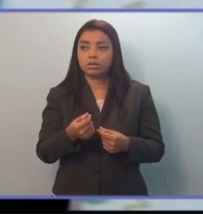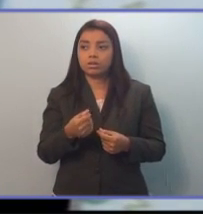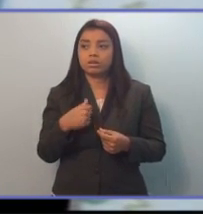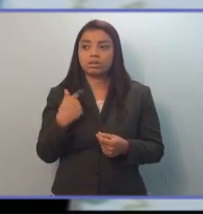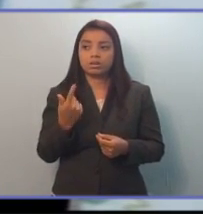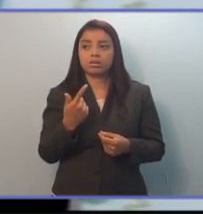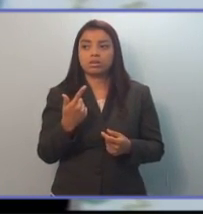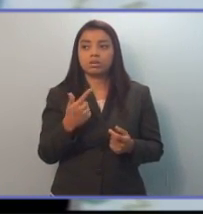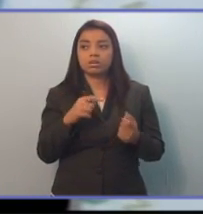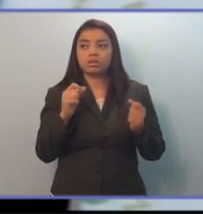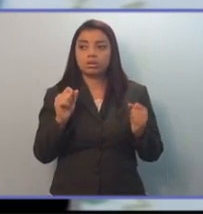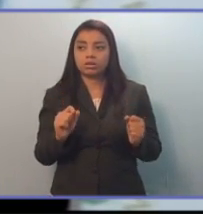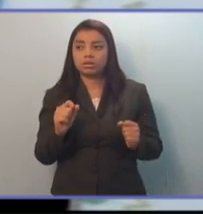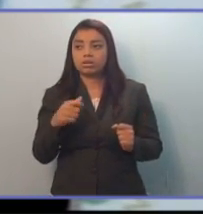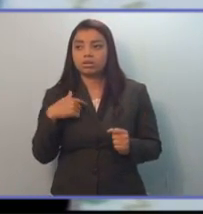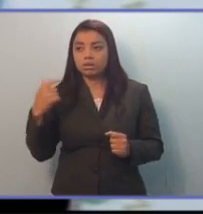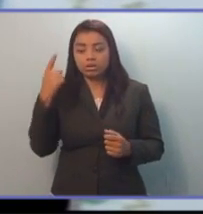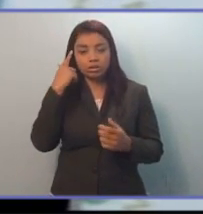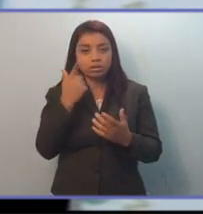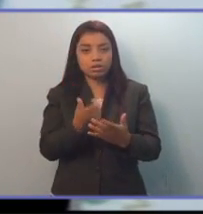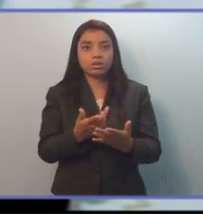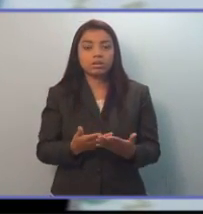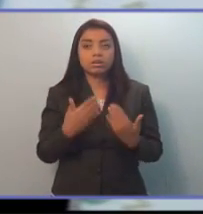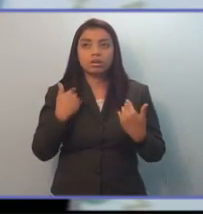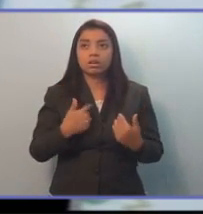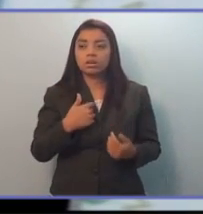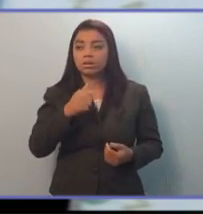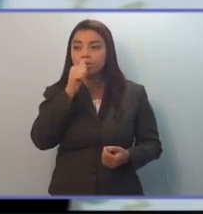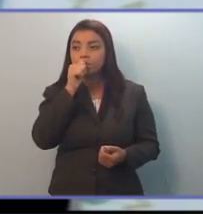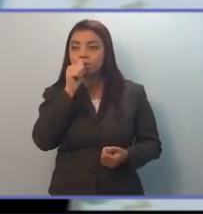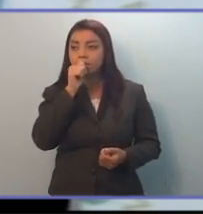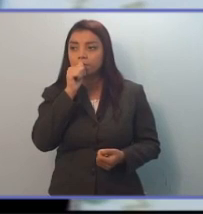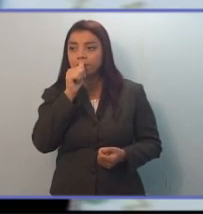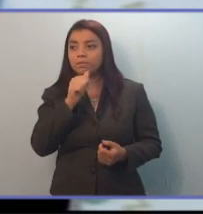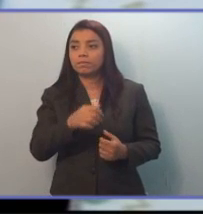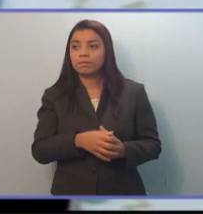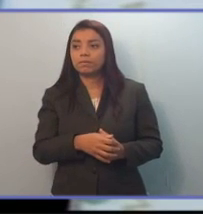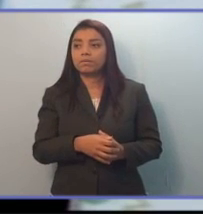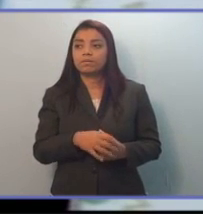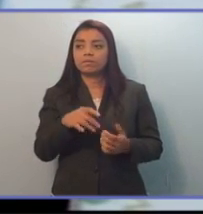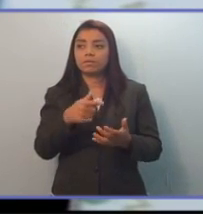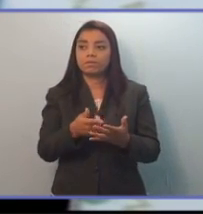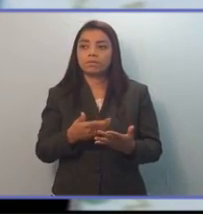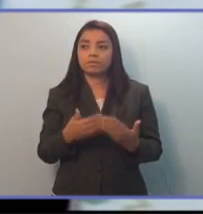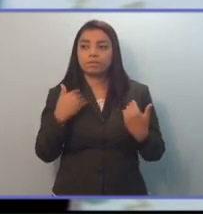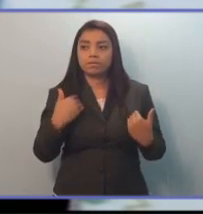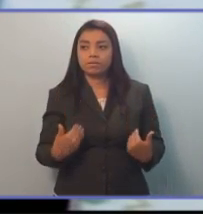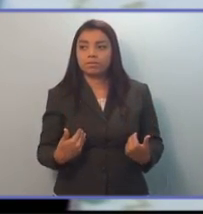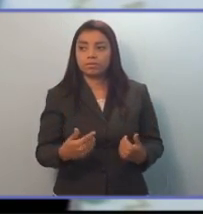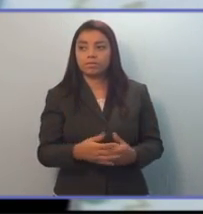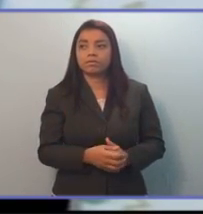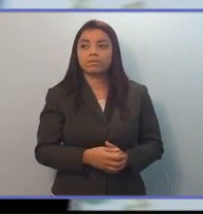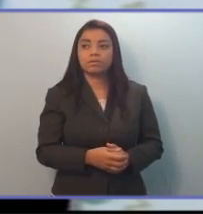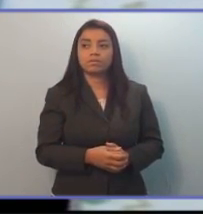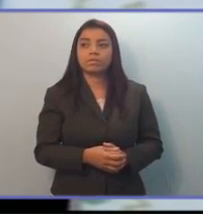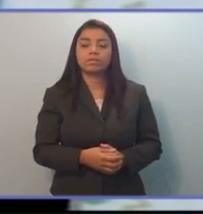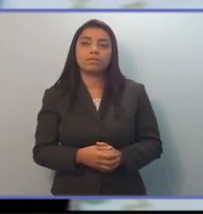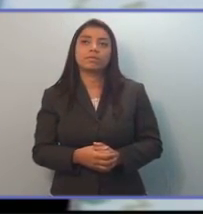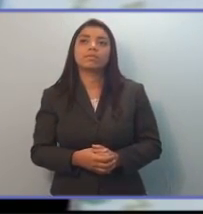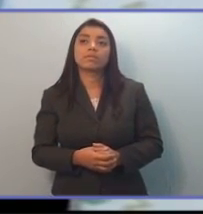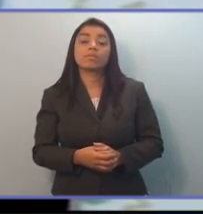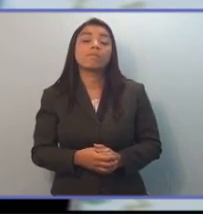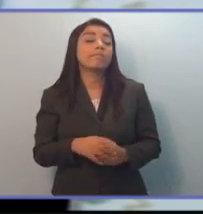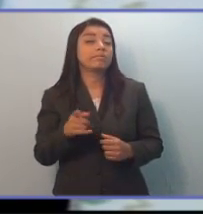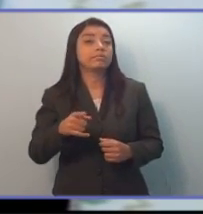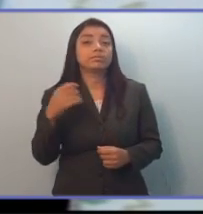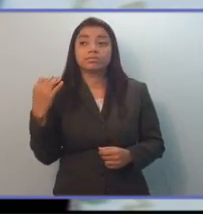la naturaleza. Sabemos que es un derecho de carácter privado y el otro es un derecho público. Considero que es indispensable crear